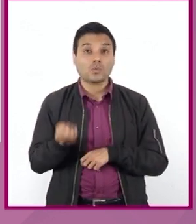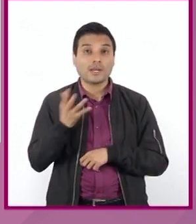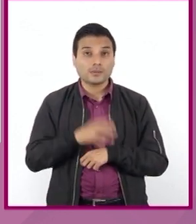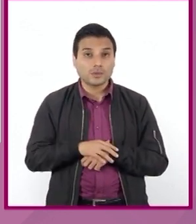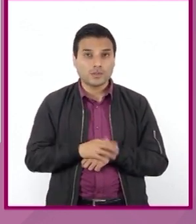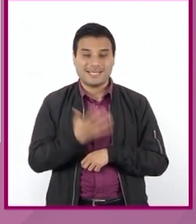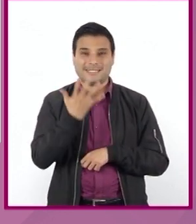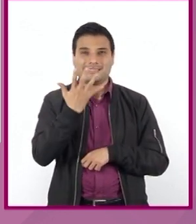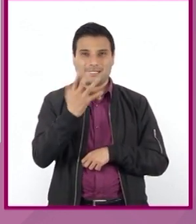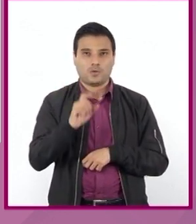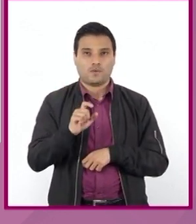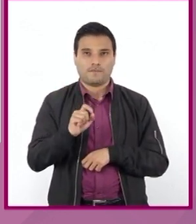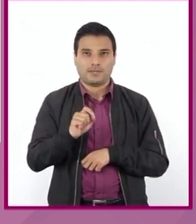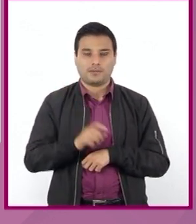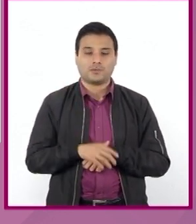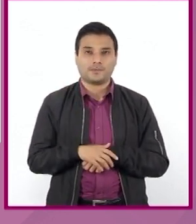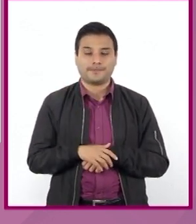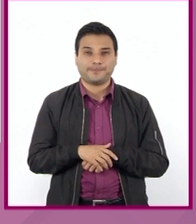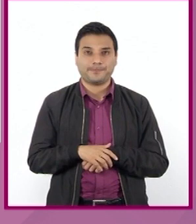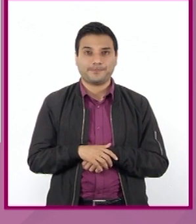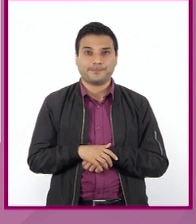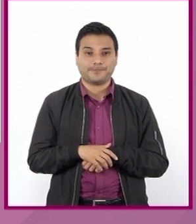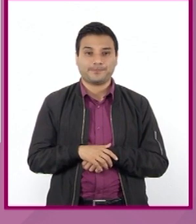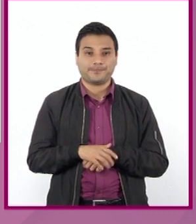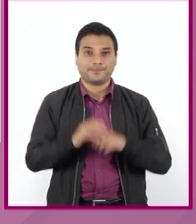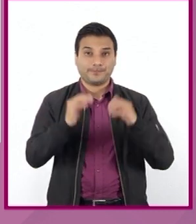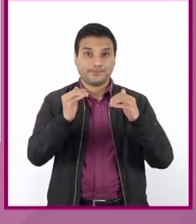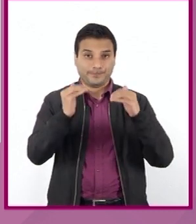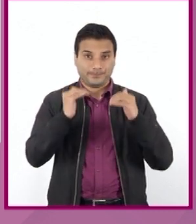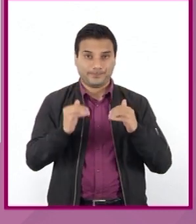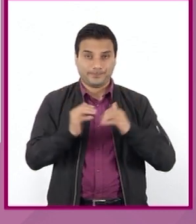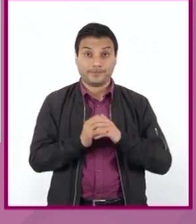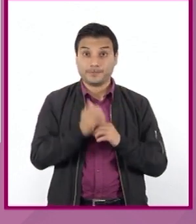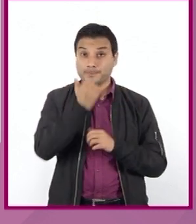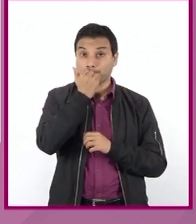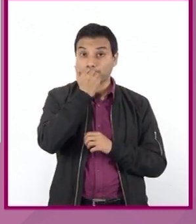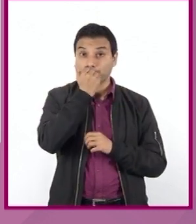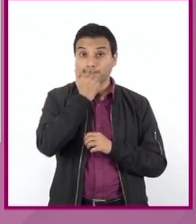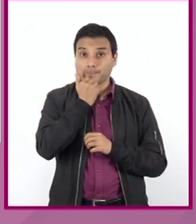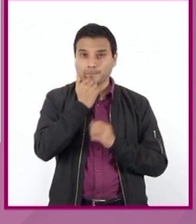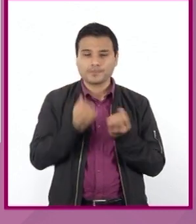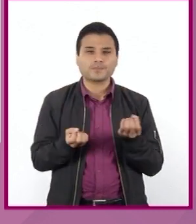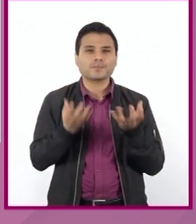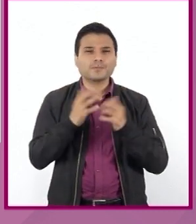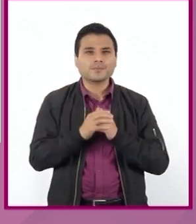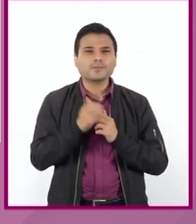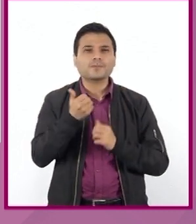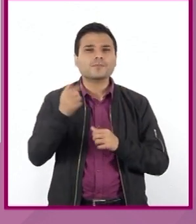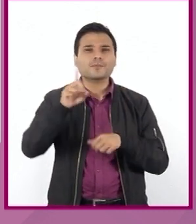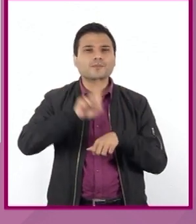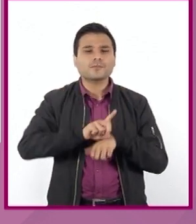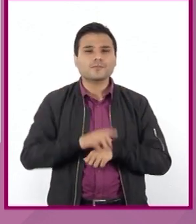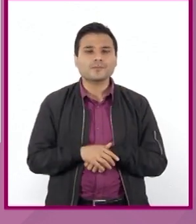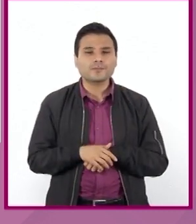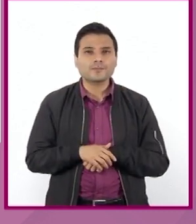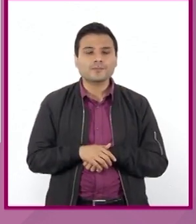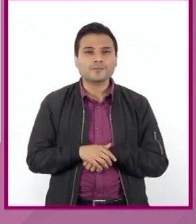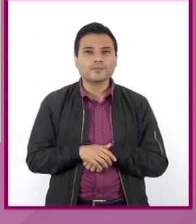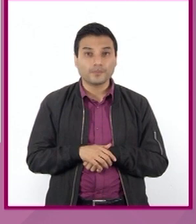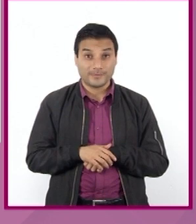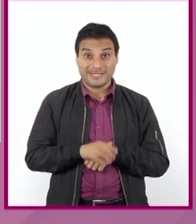a 5/20. ¿Qué cantidad de azúcar se consumió para el sexto día? Se